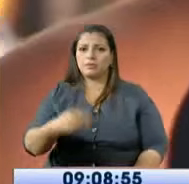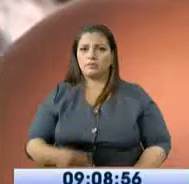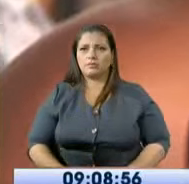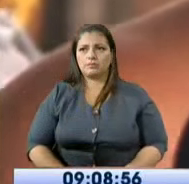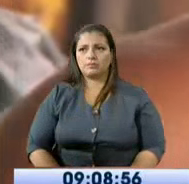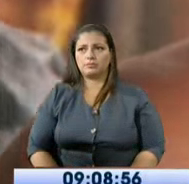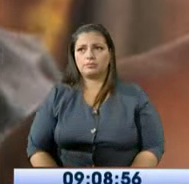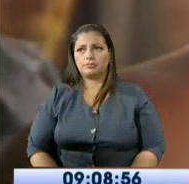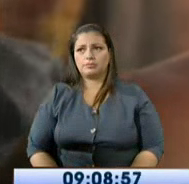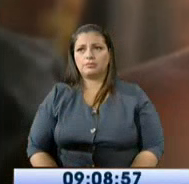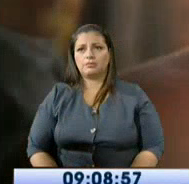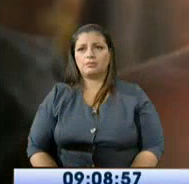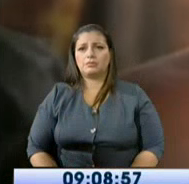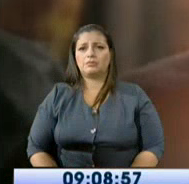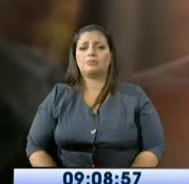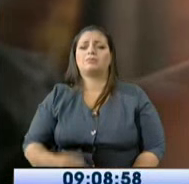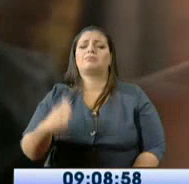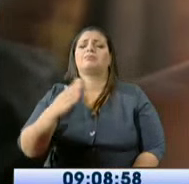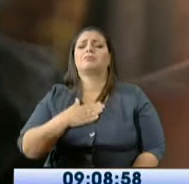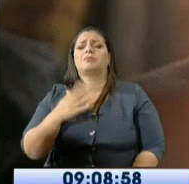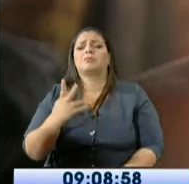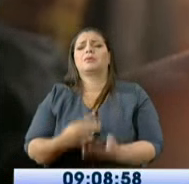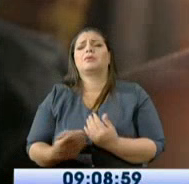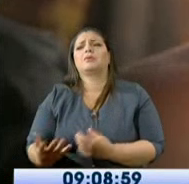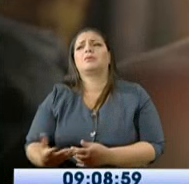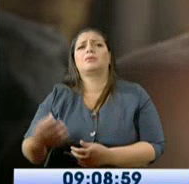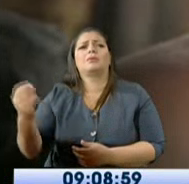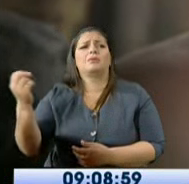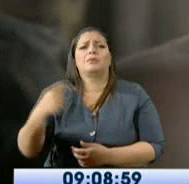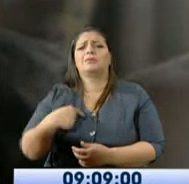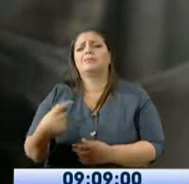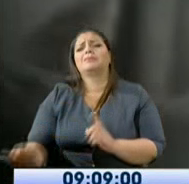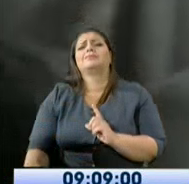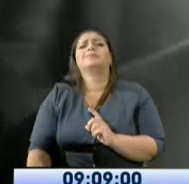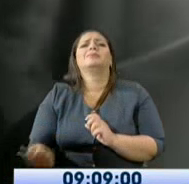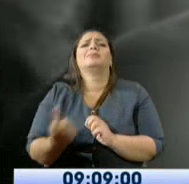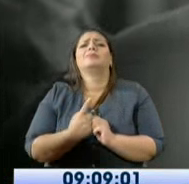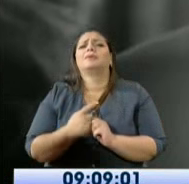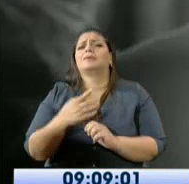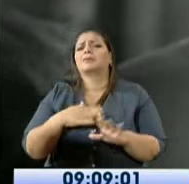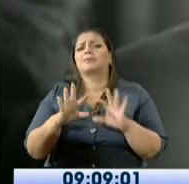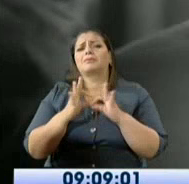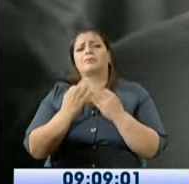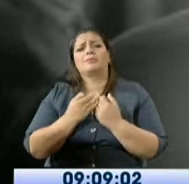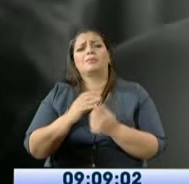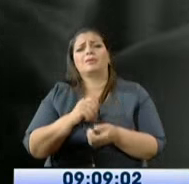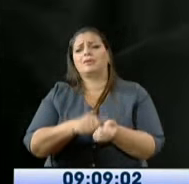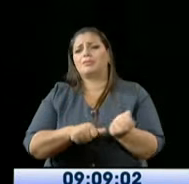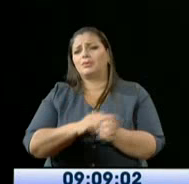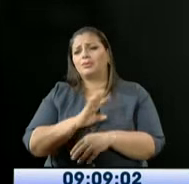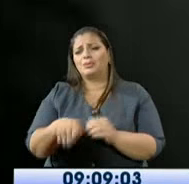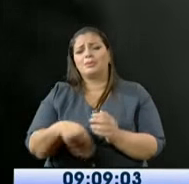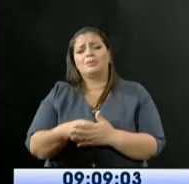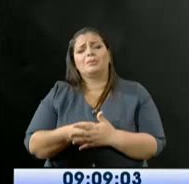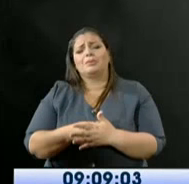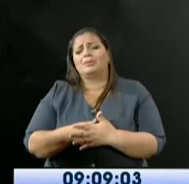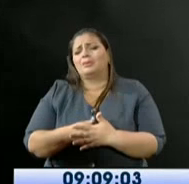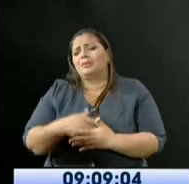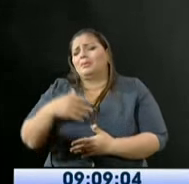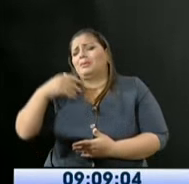Yo quiero que estés aquí en la casa con nosotros. Tu familia y tus hermanos te extrañamos. Apretando